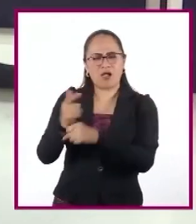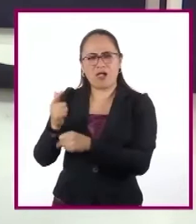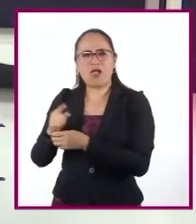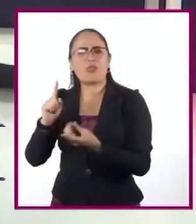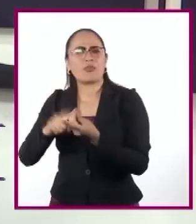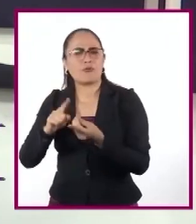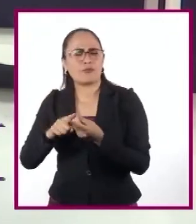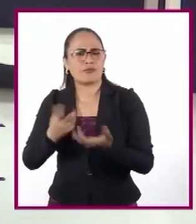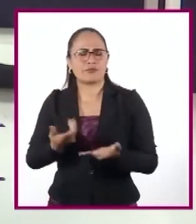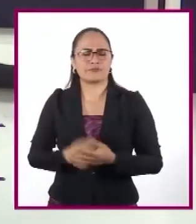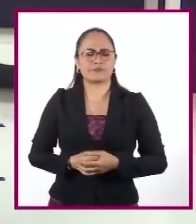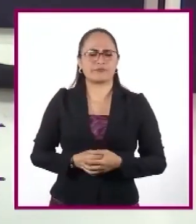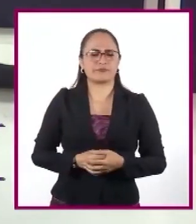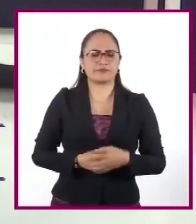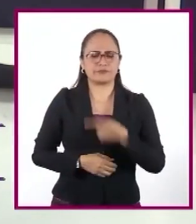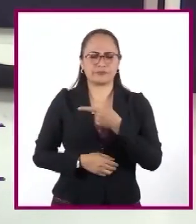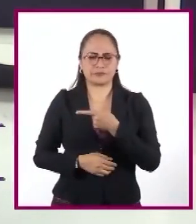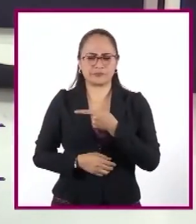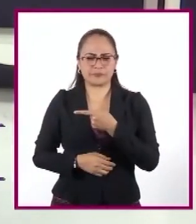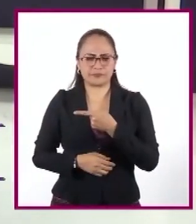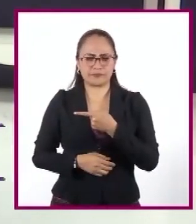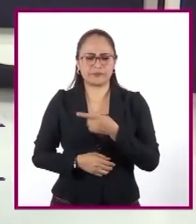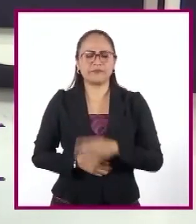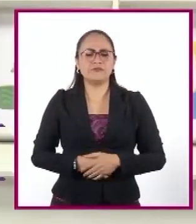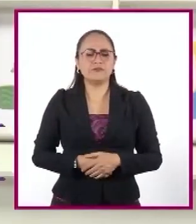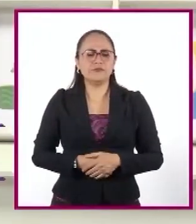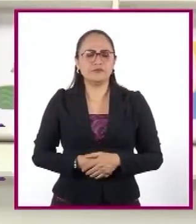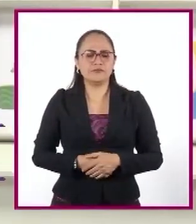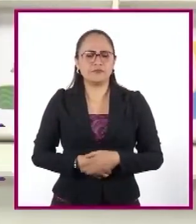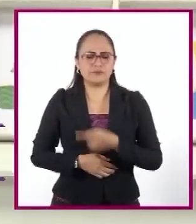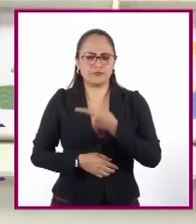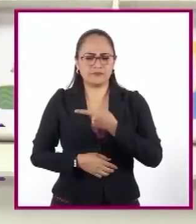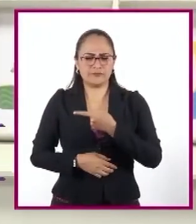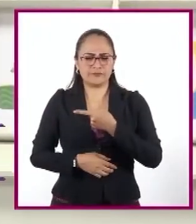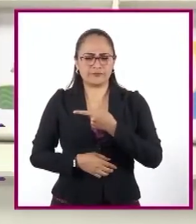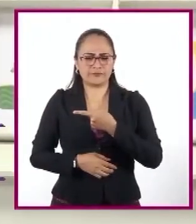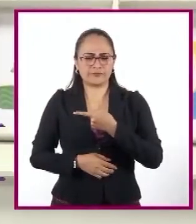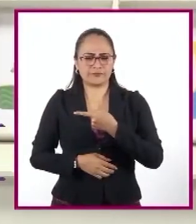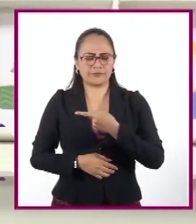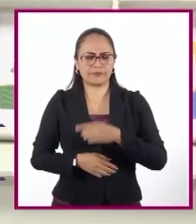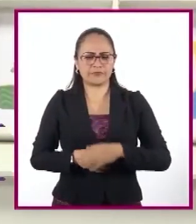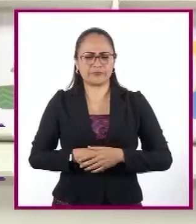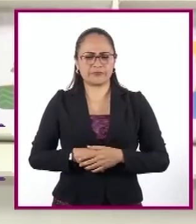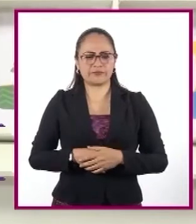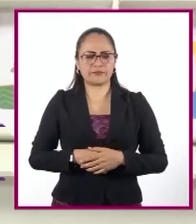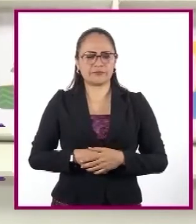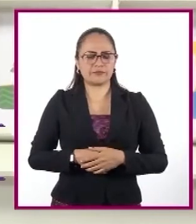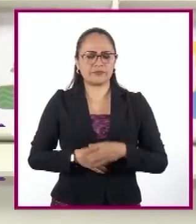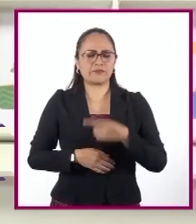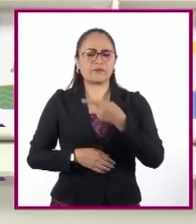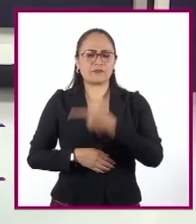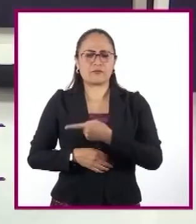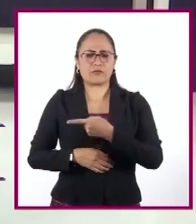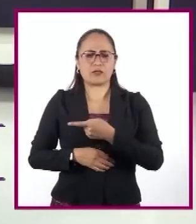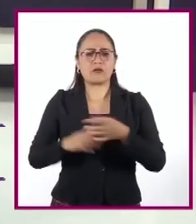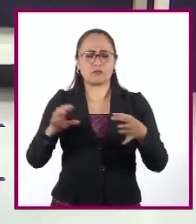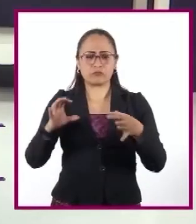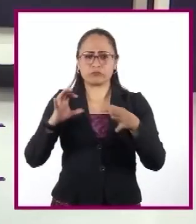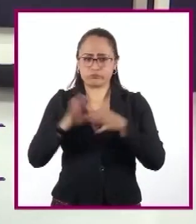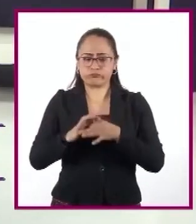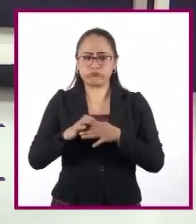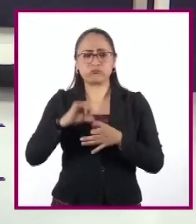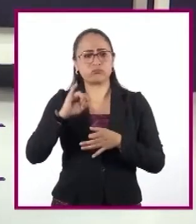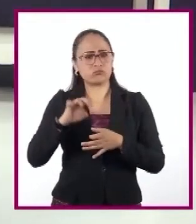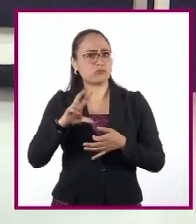elementos. ¿Cuántas órbitas tiene? ¿Cuántos electrones de valencia tiene? ¿Ubican la intersección de